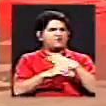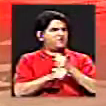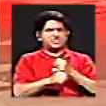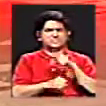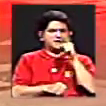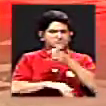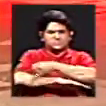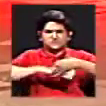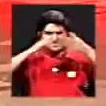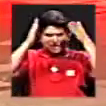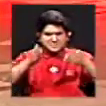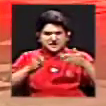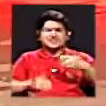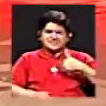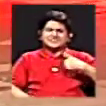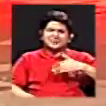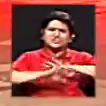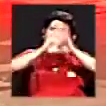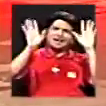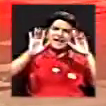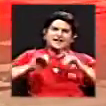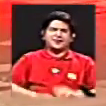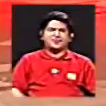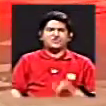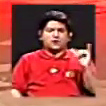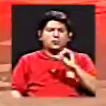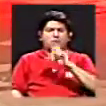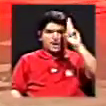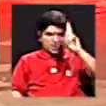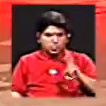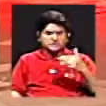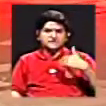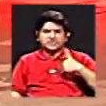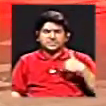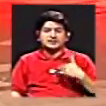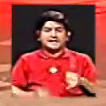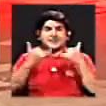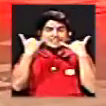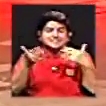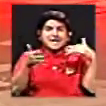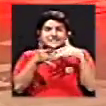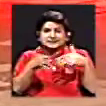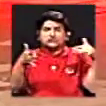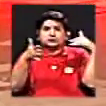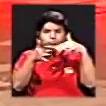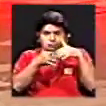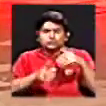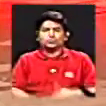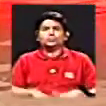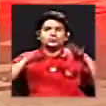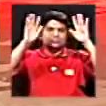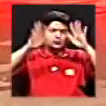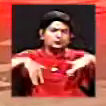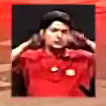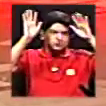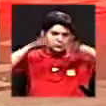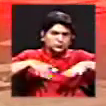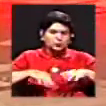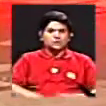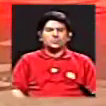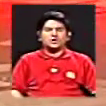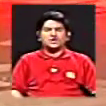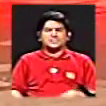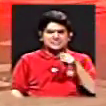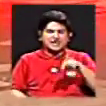ustedes como ingenieros lo tienen tan, tan claro, y además en Costa Rica hay ya estudios de lluvias y de